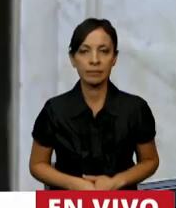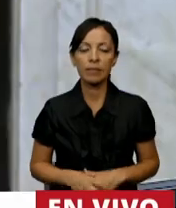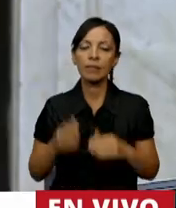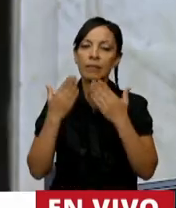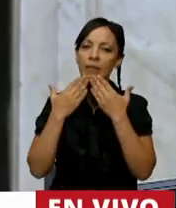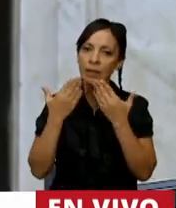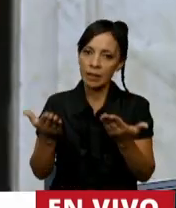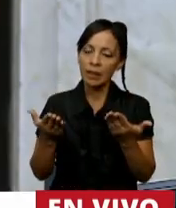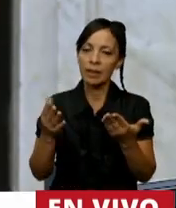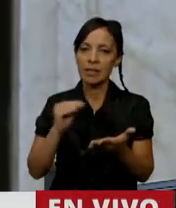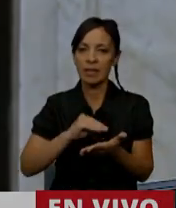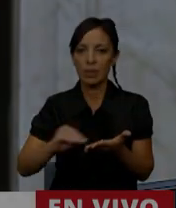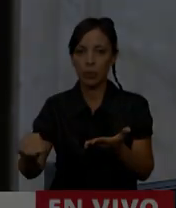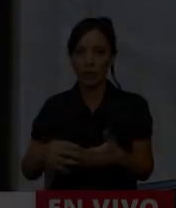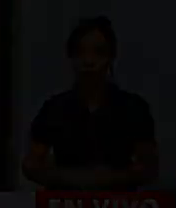gracias diputados cisneros